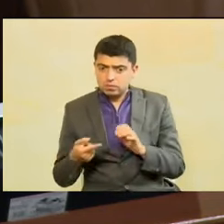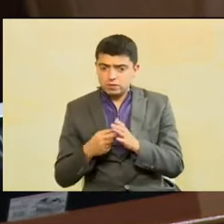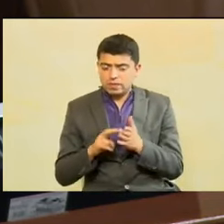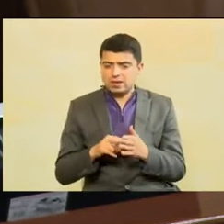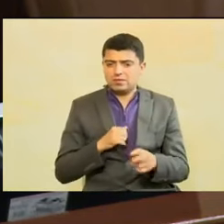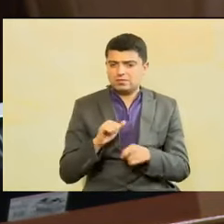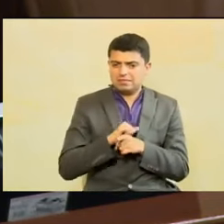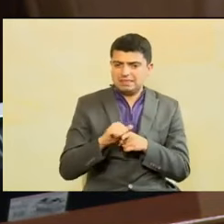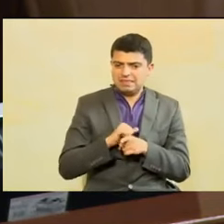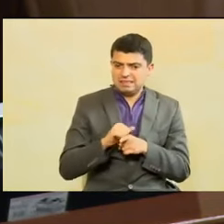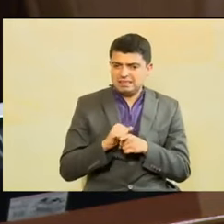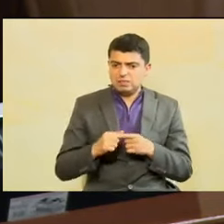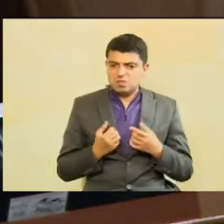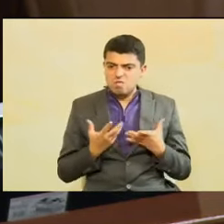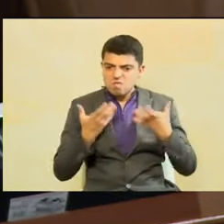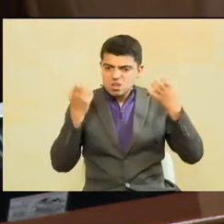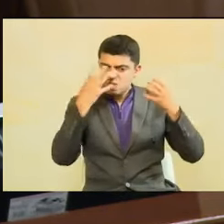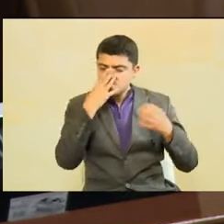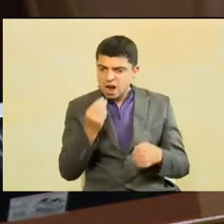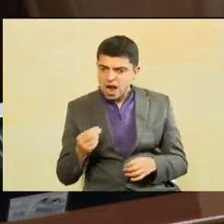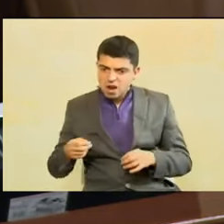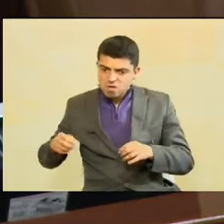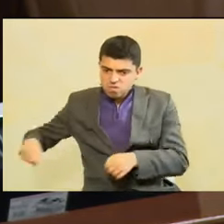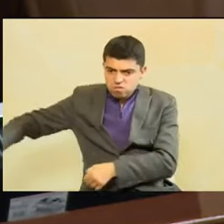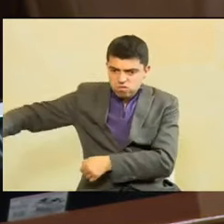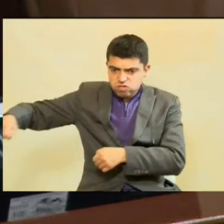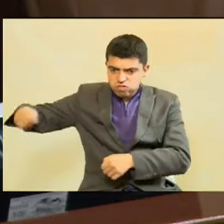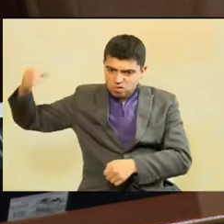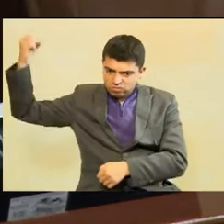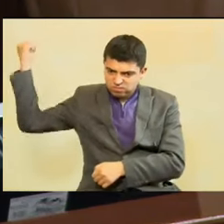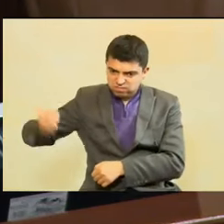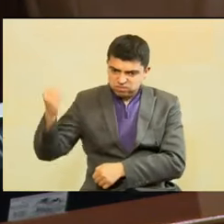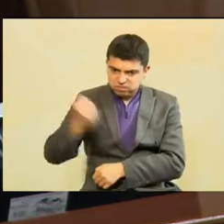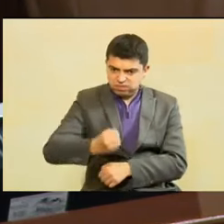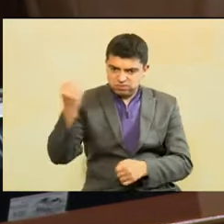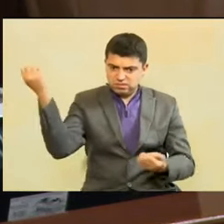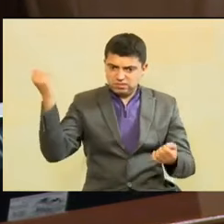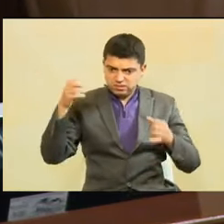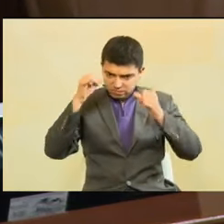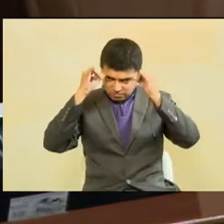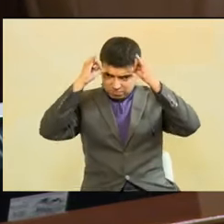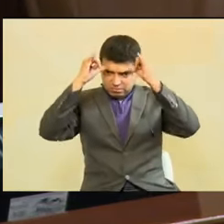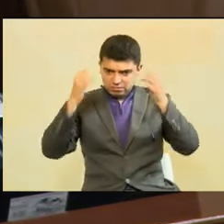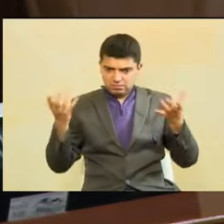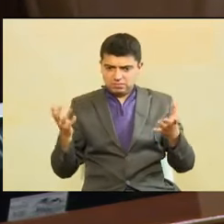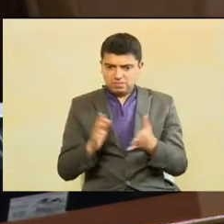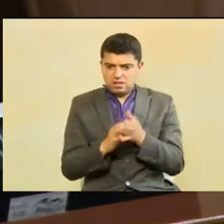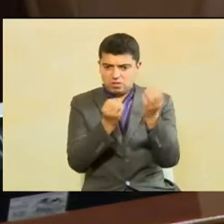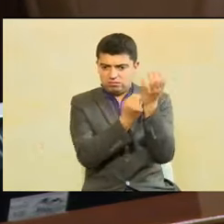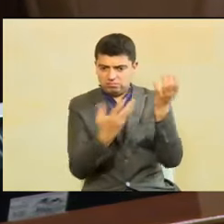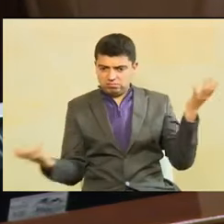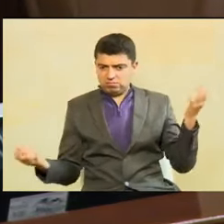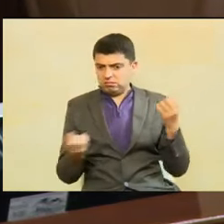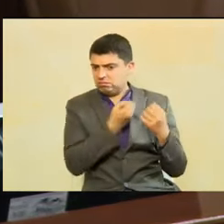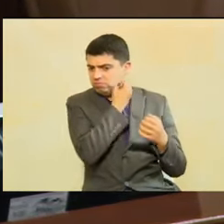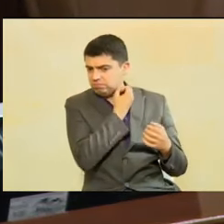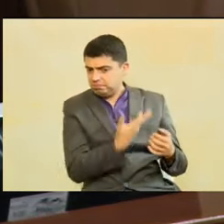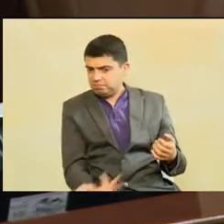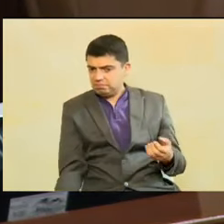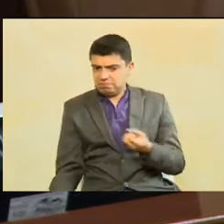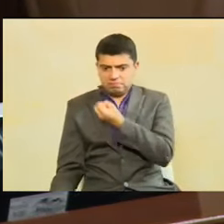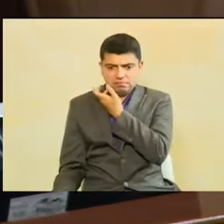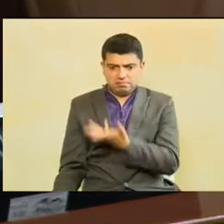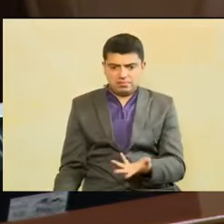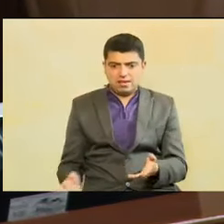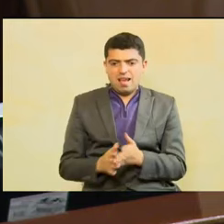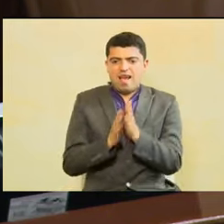prácticas barbarias que hacen que la tragedia la sangre y el maltrato se conviertan